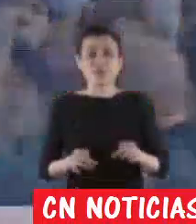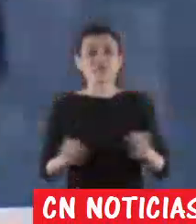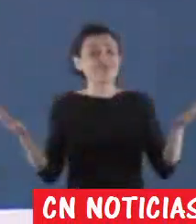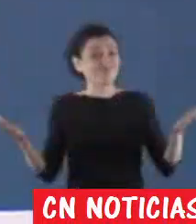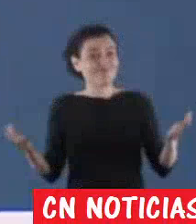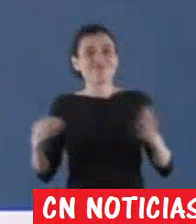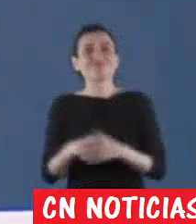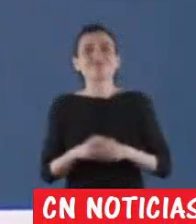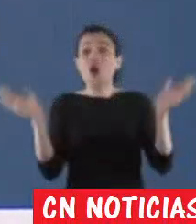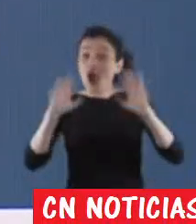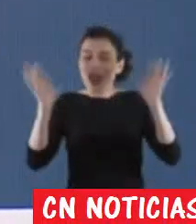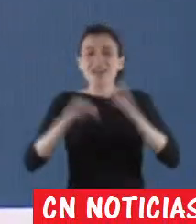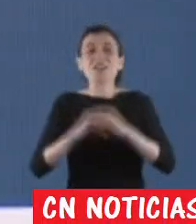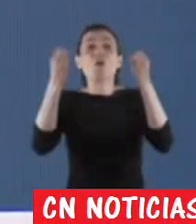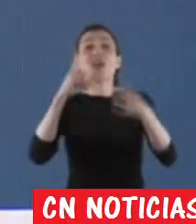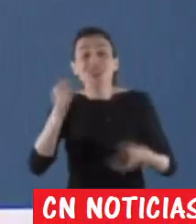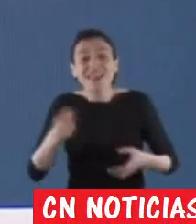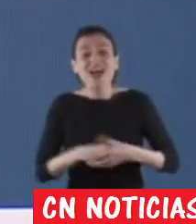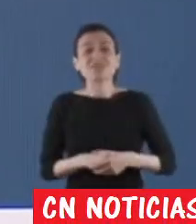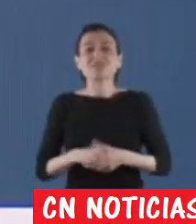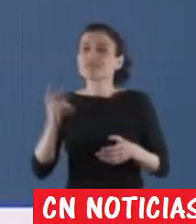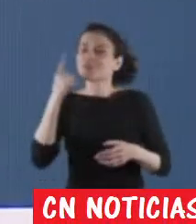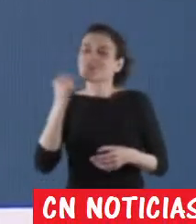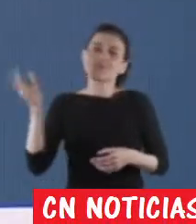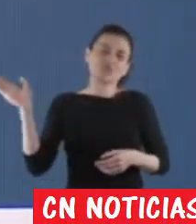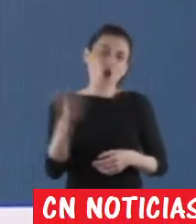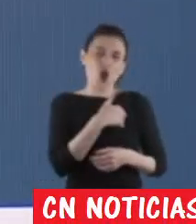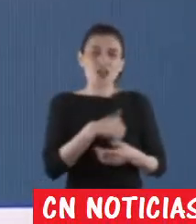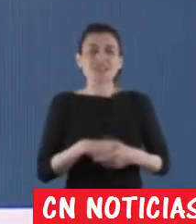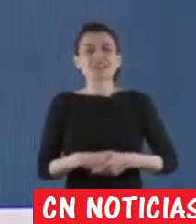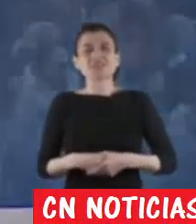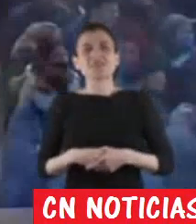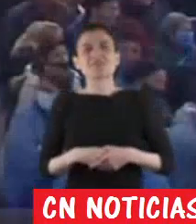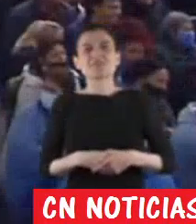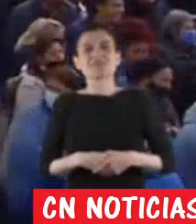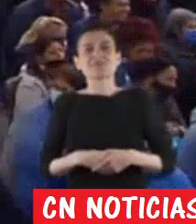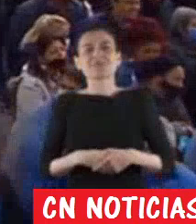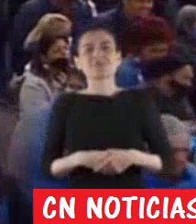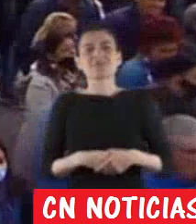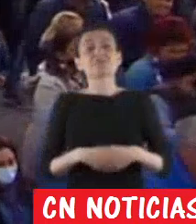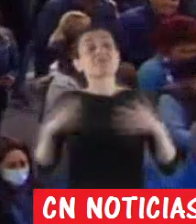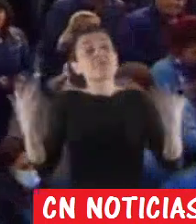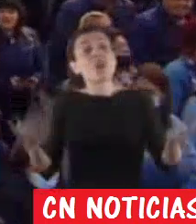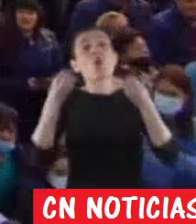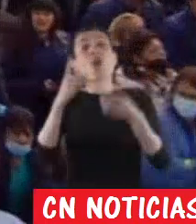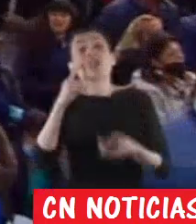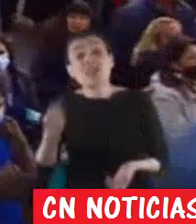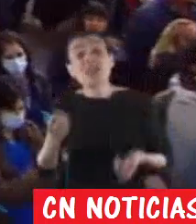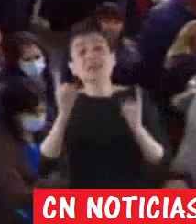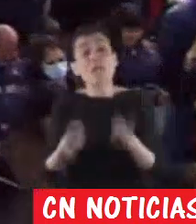Bueno, hola. Buenos días a todos, a todas. Buenos